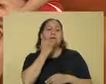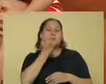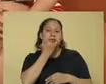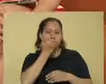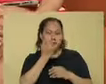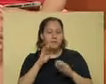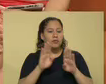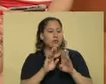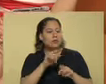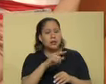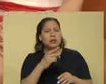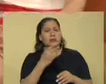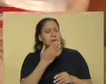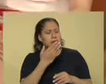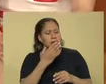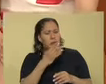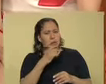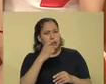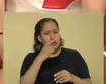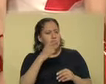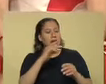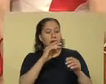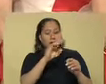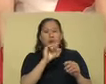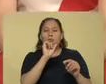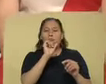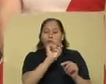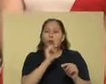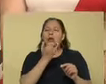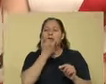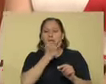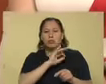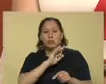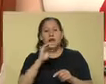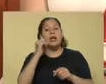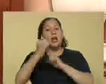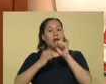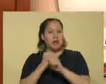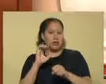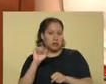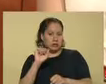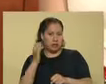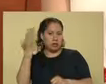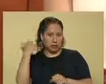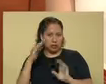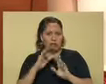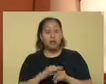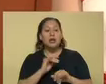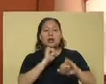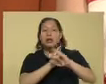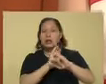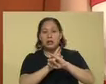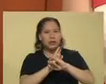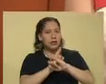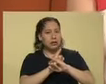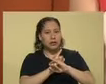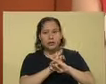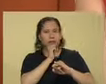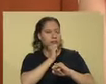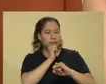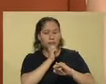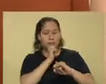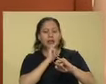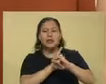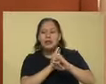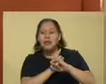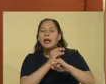sea tolerante a los errores. Esto en la década de los 60. No era Internet per se. Esto era